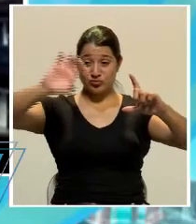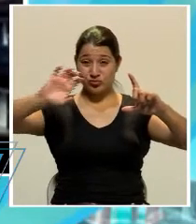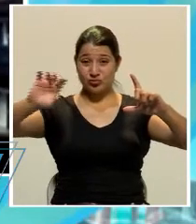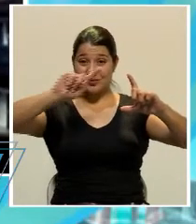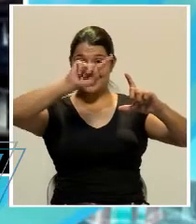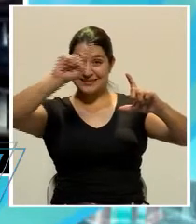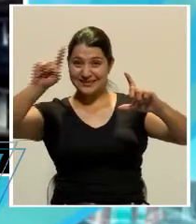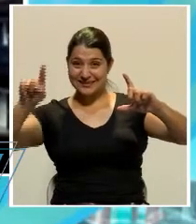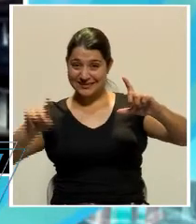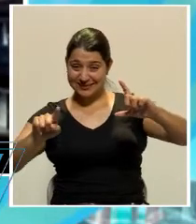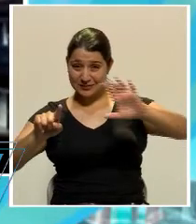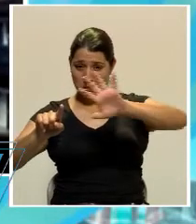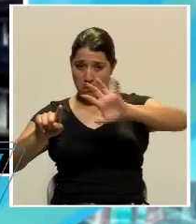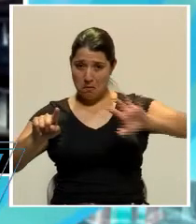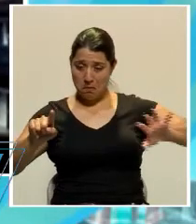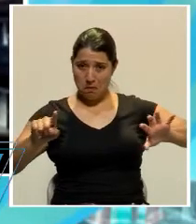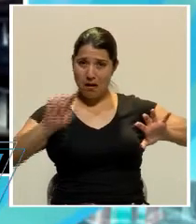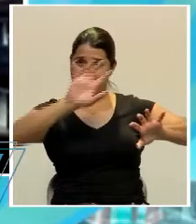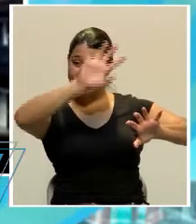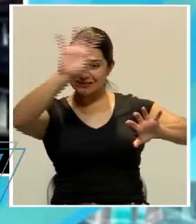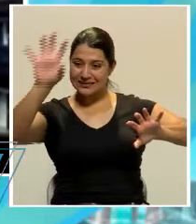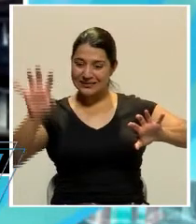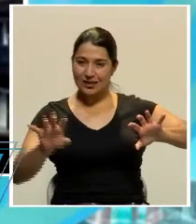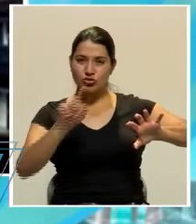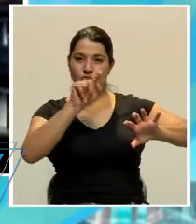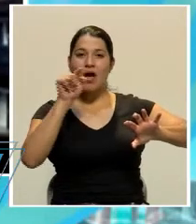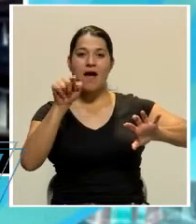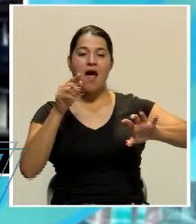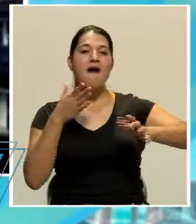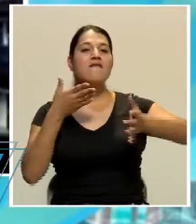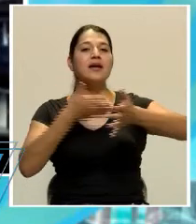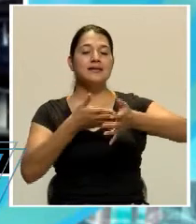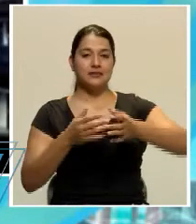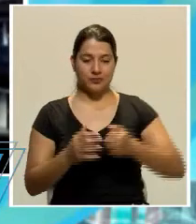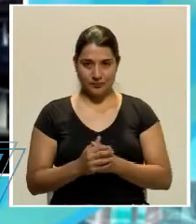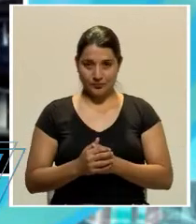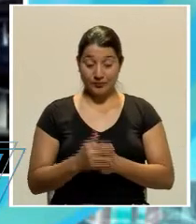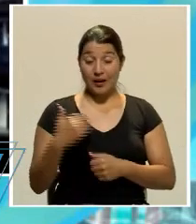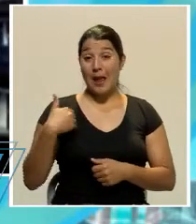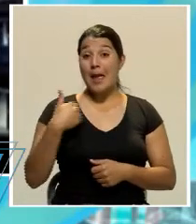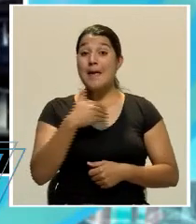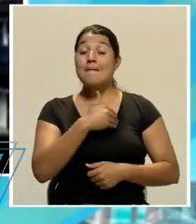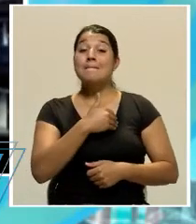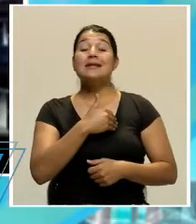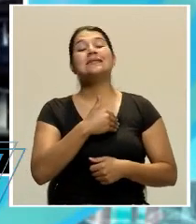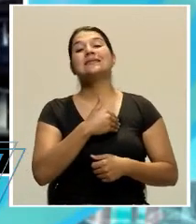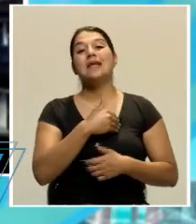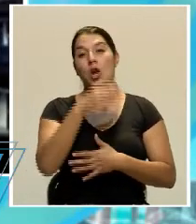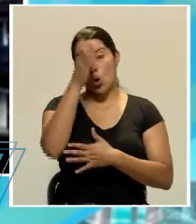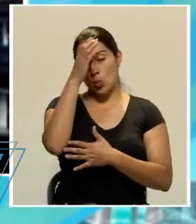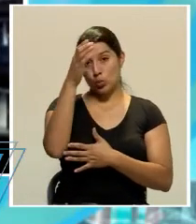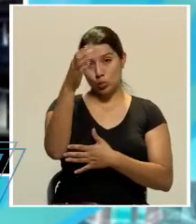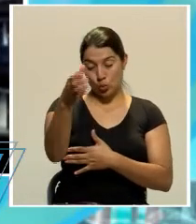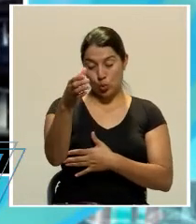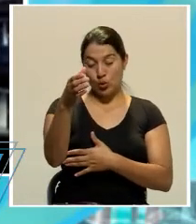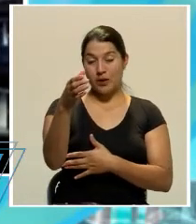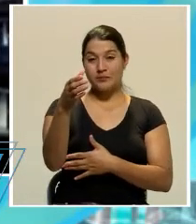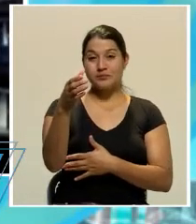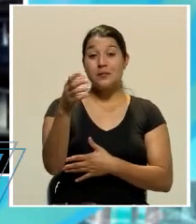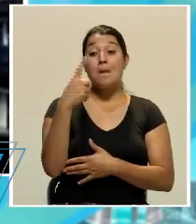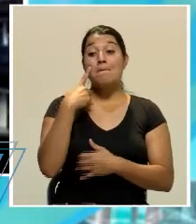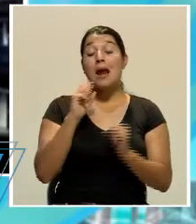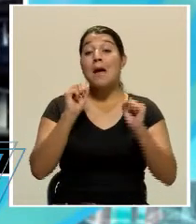una cantidad importante de la población. El Ministerio de Cultura, como forma